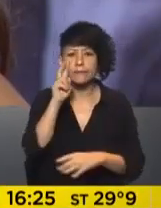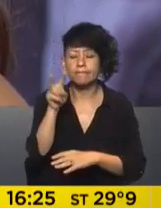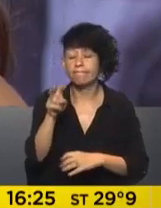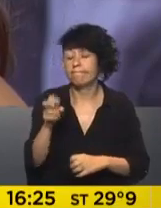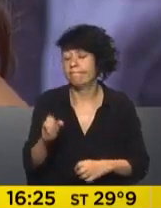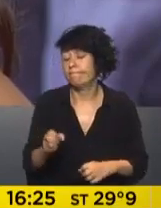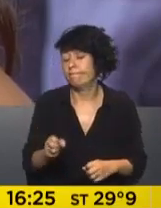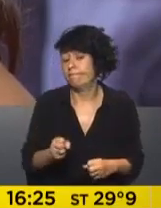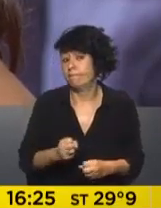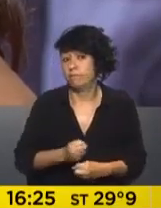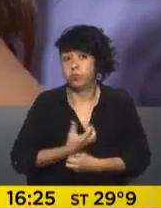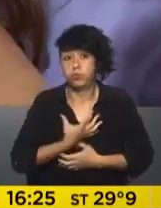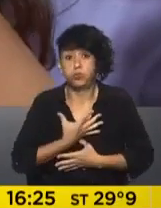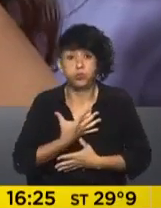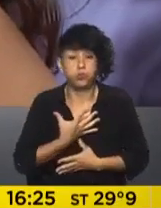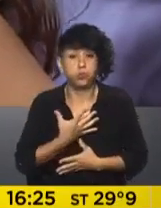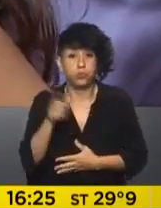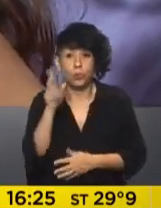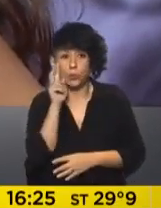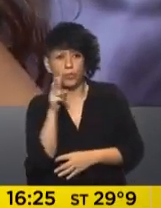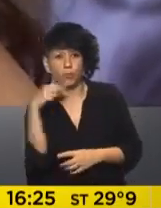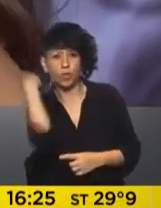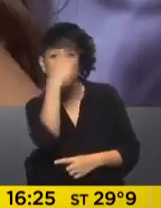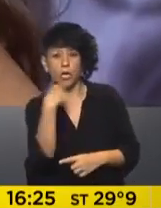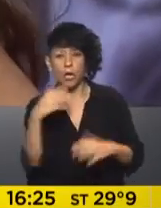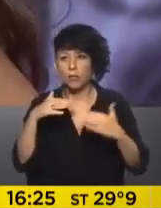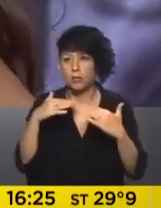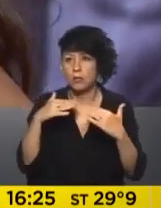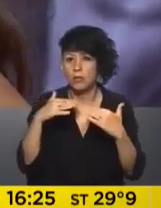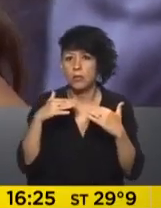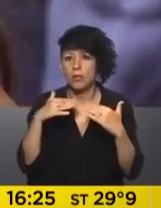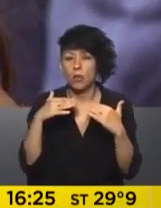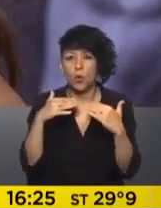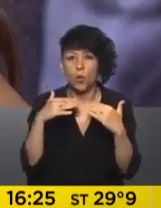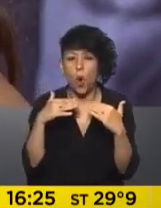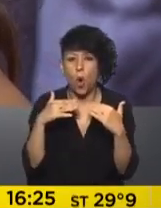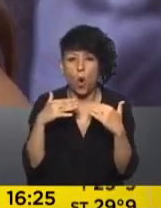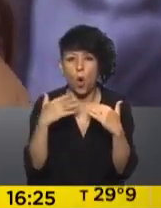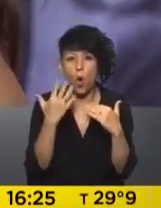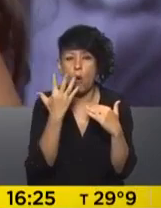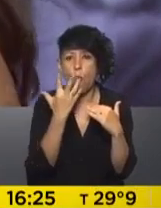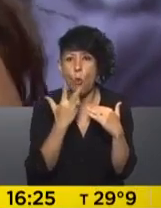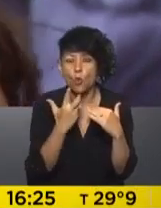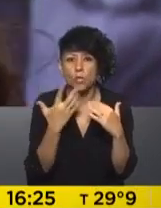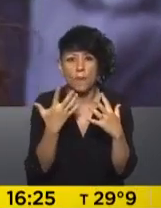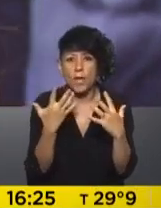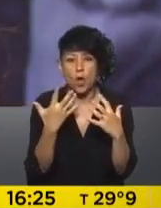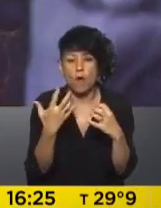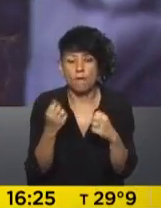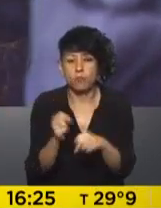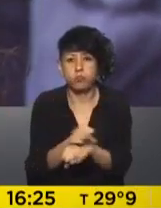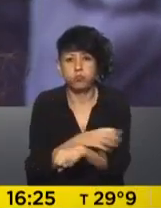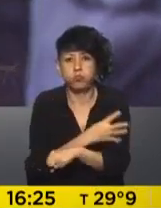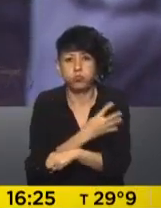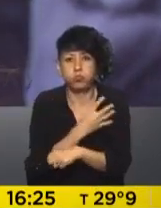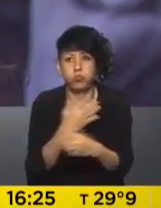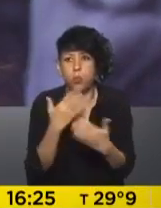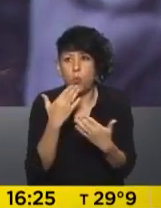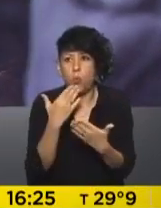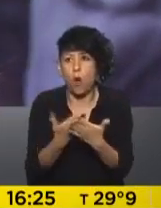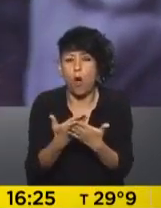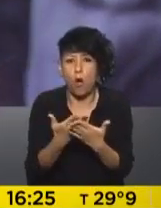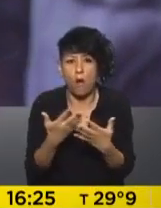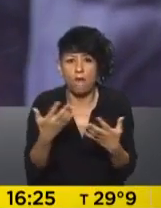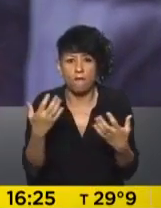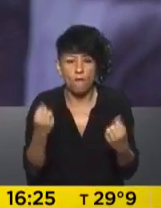que acaba de ver. Las caras son un poco como de, me gustó, pero... Pero qué fuerte, pero ¿no? qué fuerte. Sí, uh-huh, creo que se